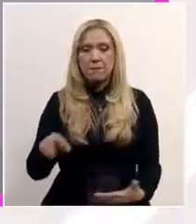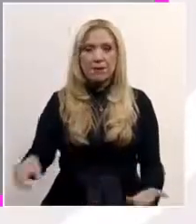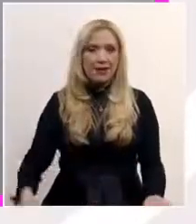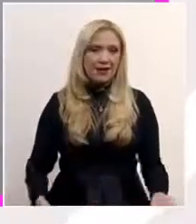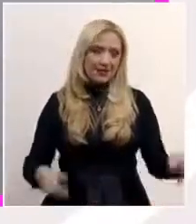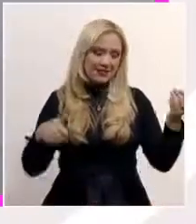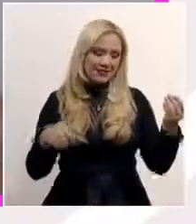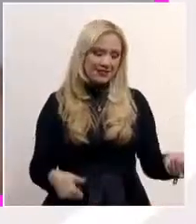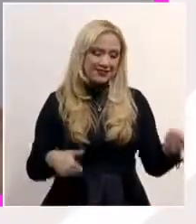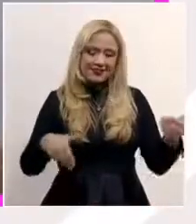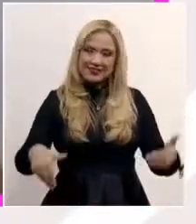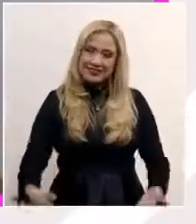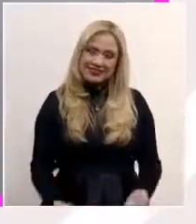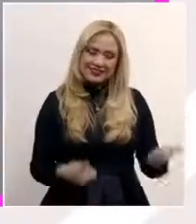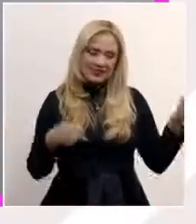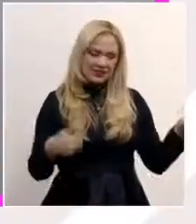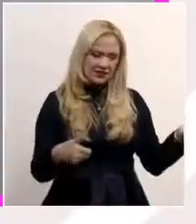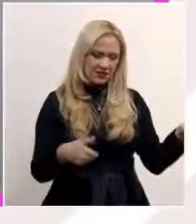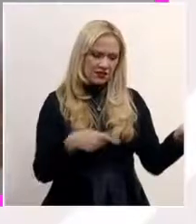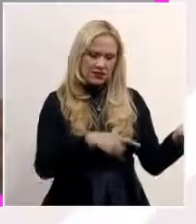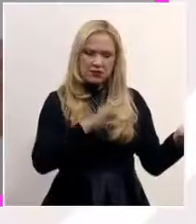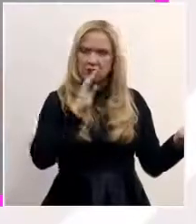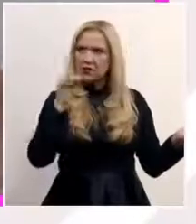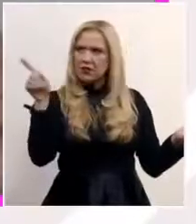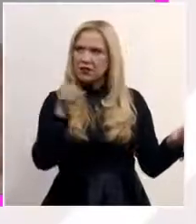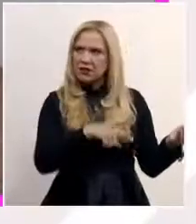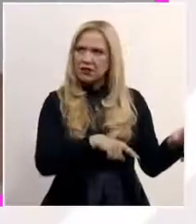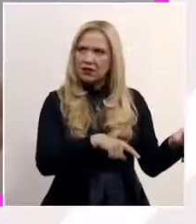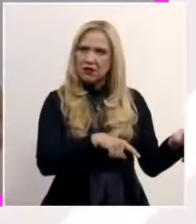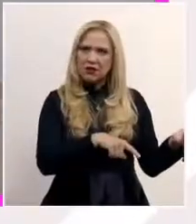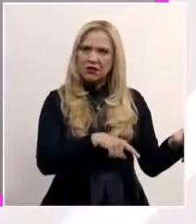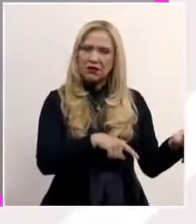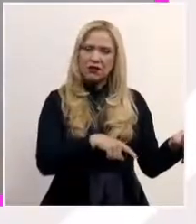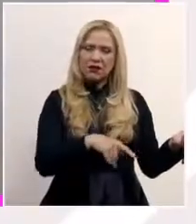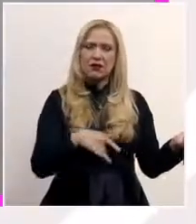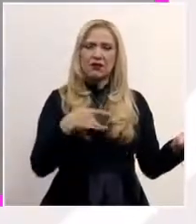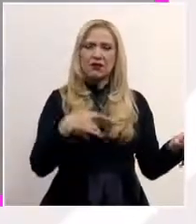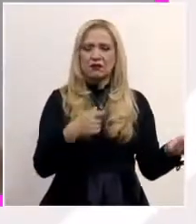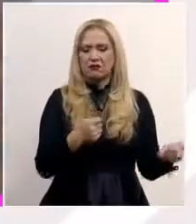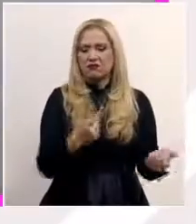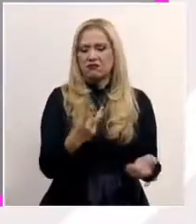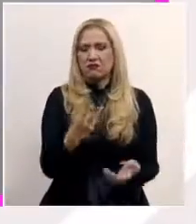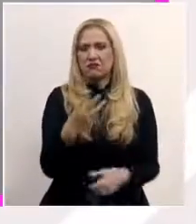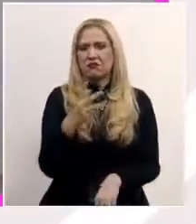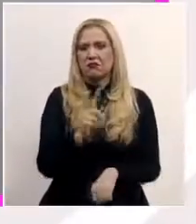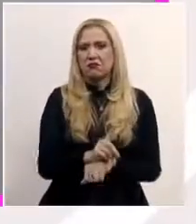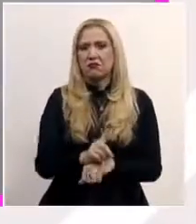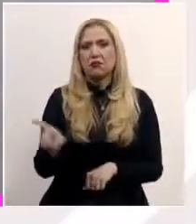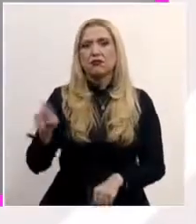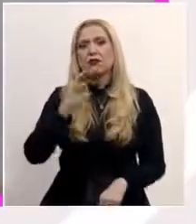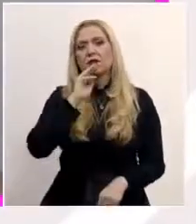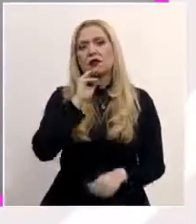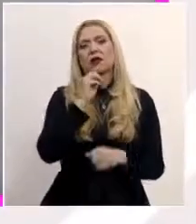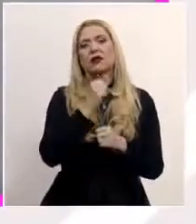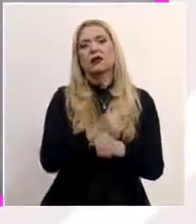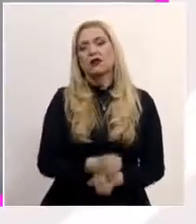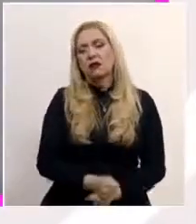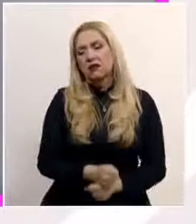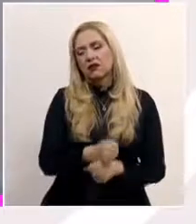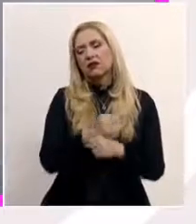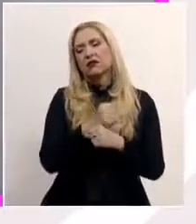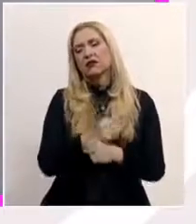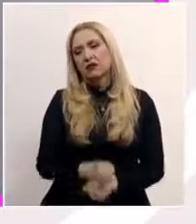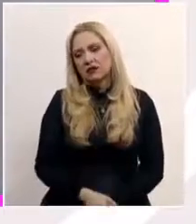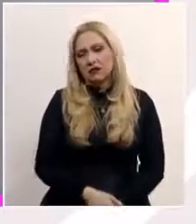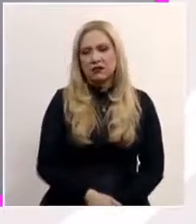esto, un bebé en sus primeros días de nacido, ¿no? Cuya madre sufrió este tipo de